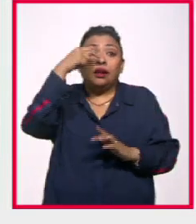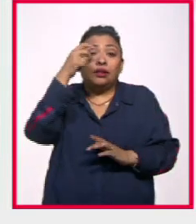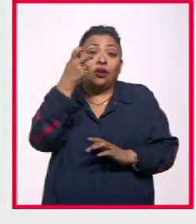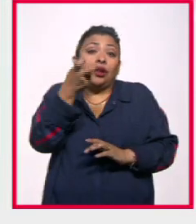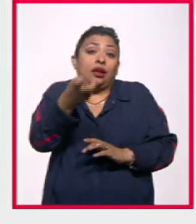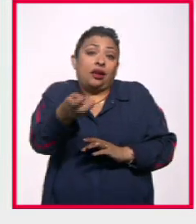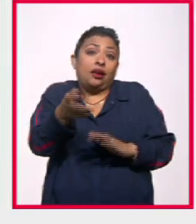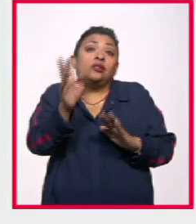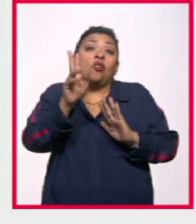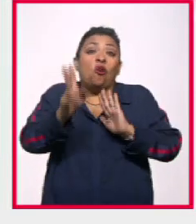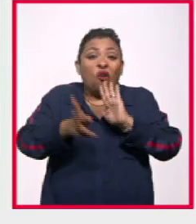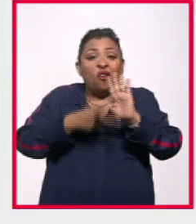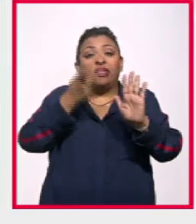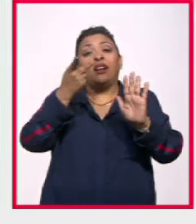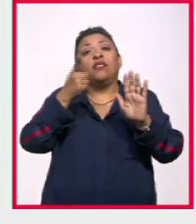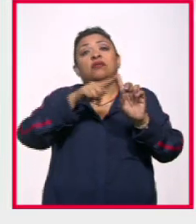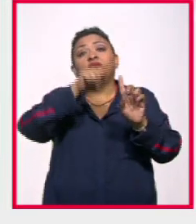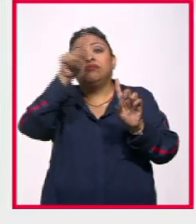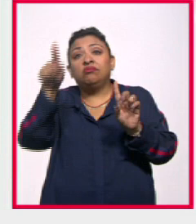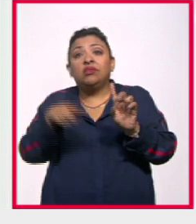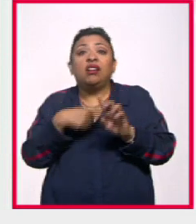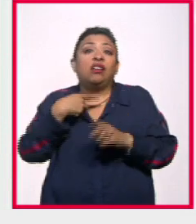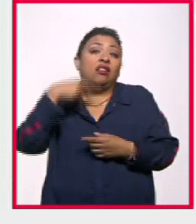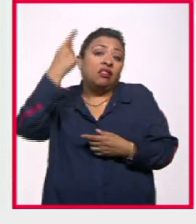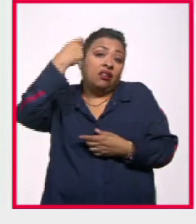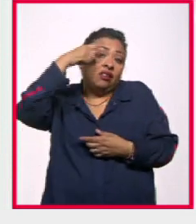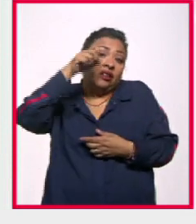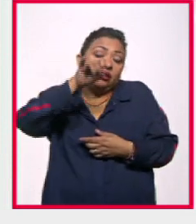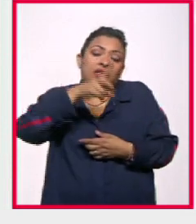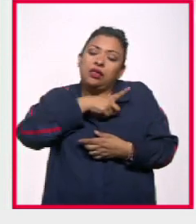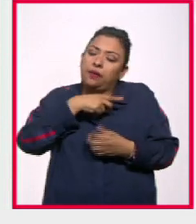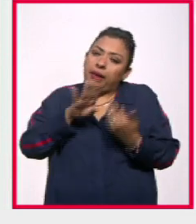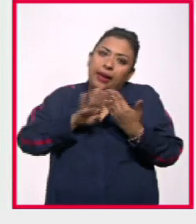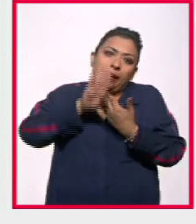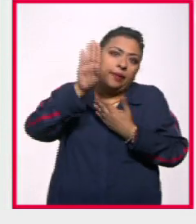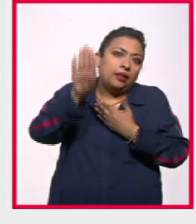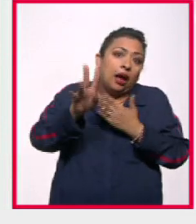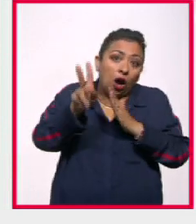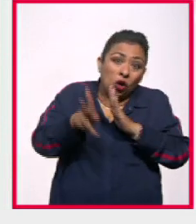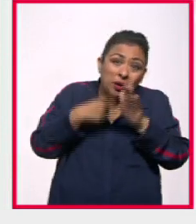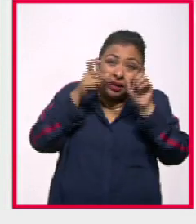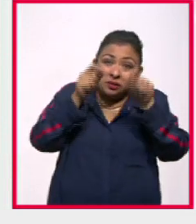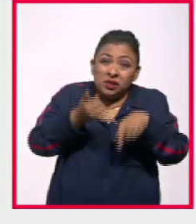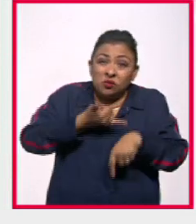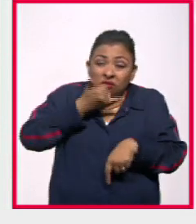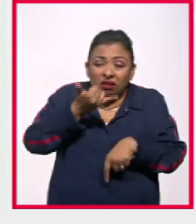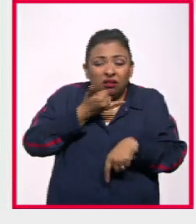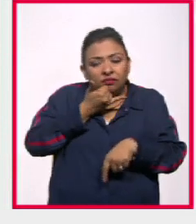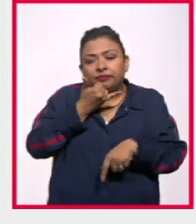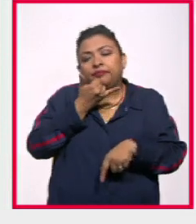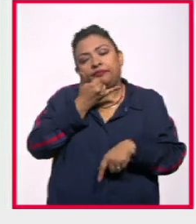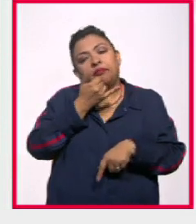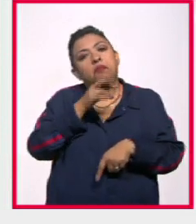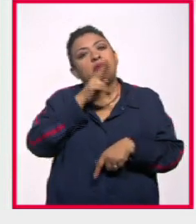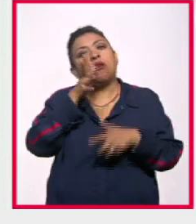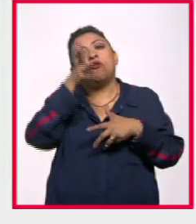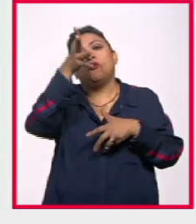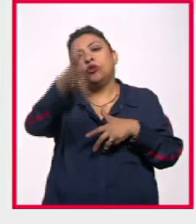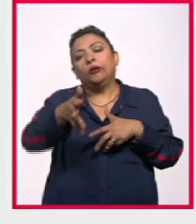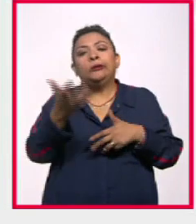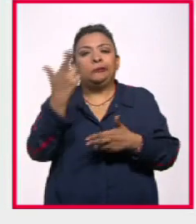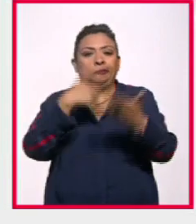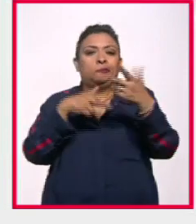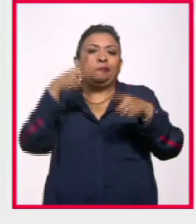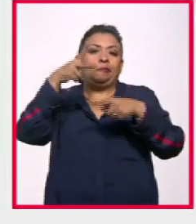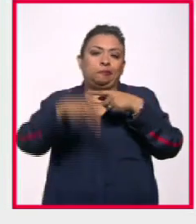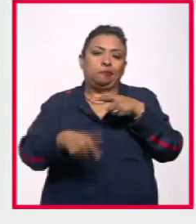que evita que se repita, ¿no? En teoría, sí debería ser evitar que se repita la historia, para eso sirve. Ajá. Y construir un mejor futuro. Ya volvemos, vamos